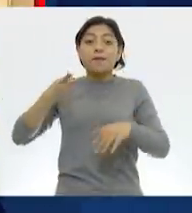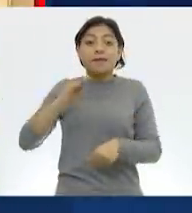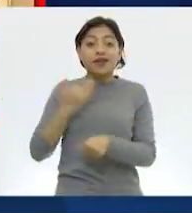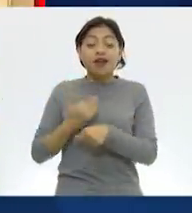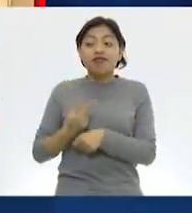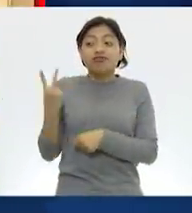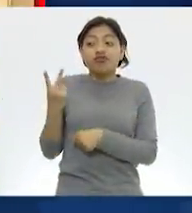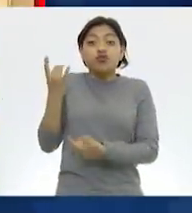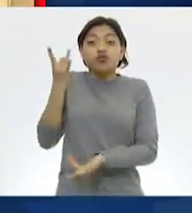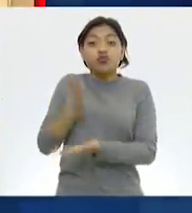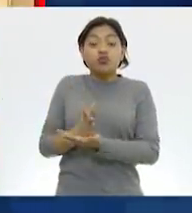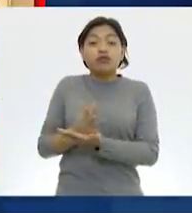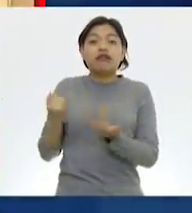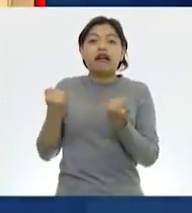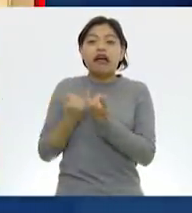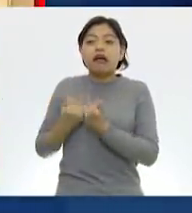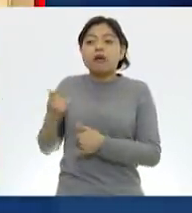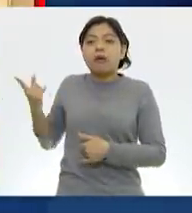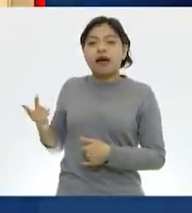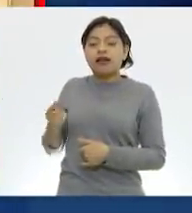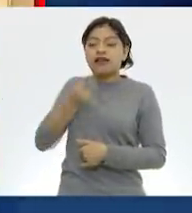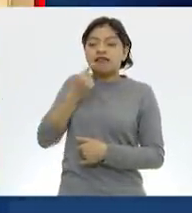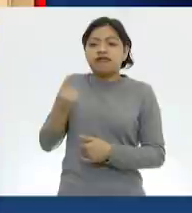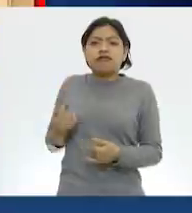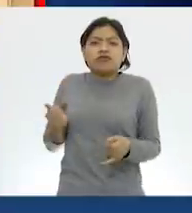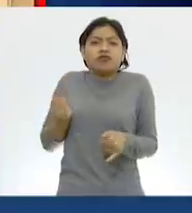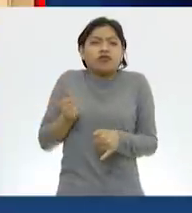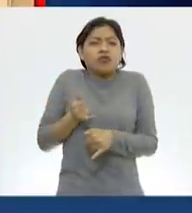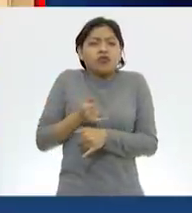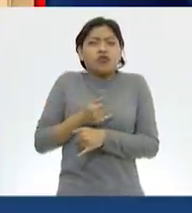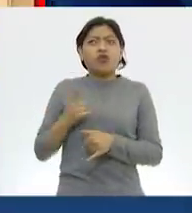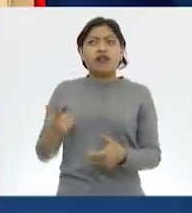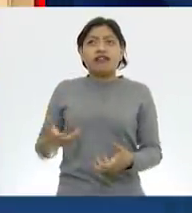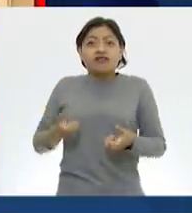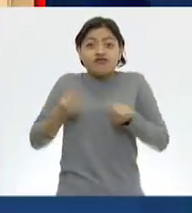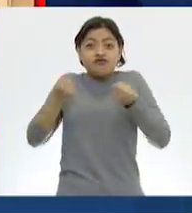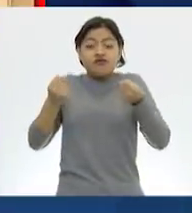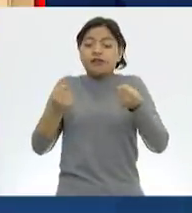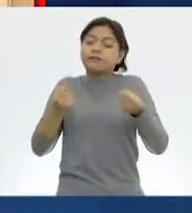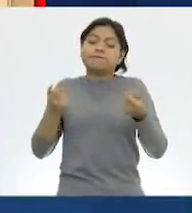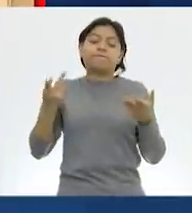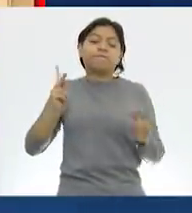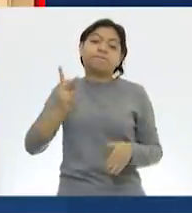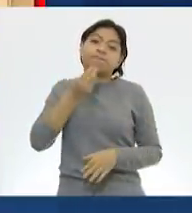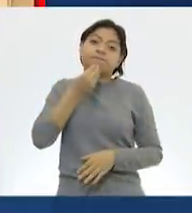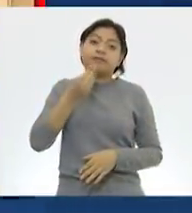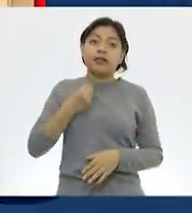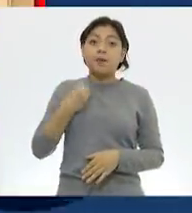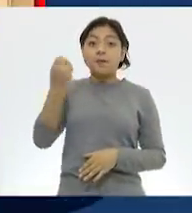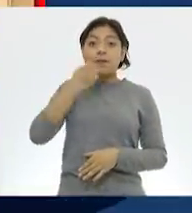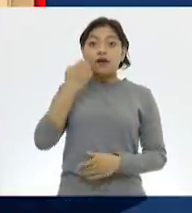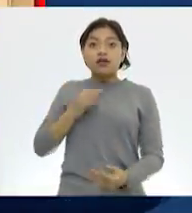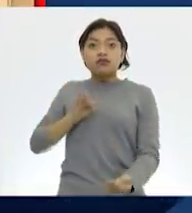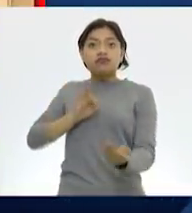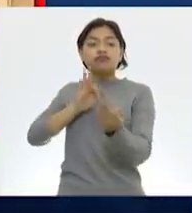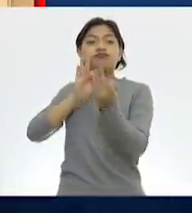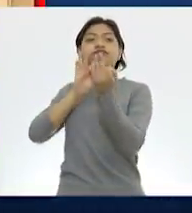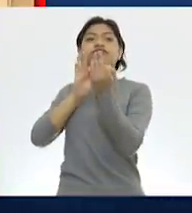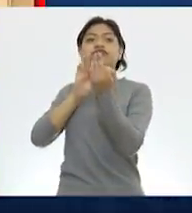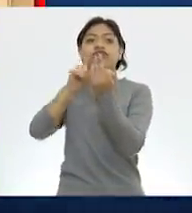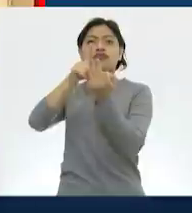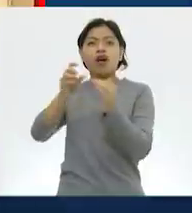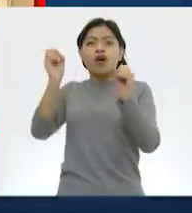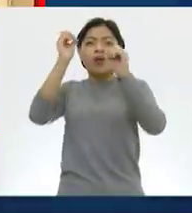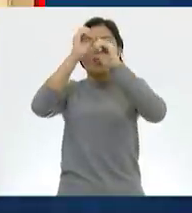Además, Mariano estaba muy flaco y no tenía fuerzas, pero ya estaban ahí. La escuela frente a ellos, en